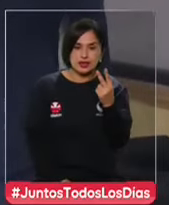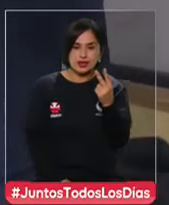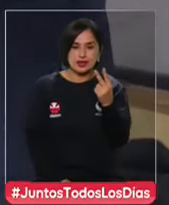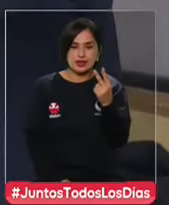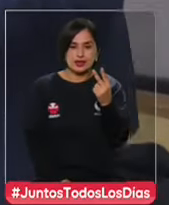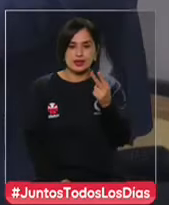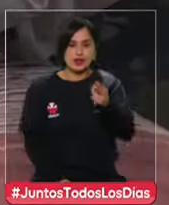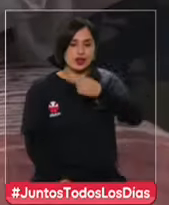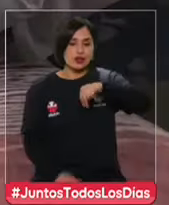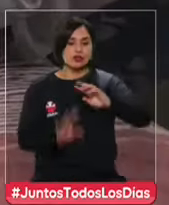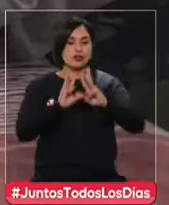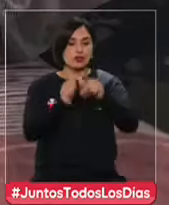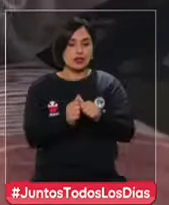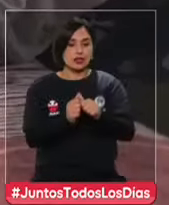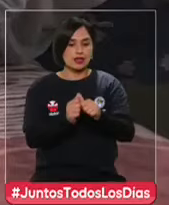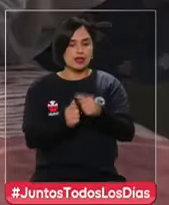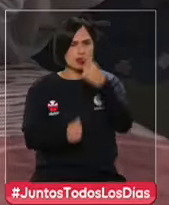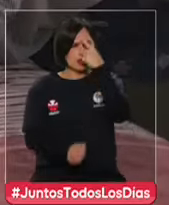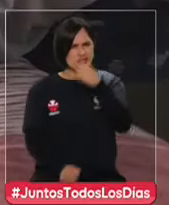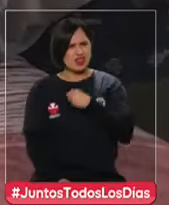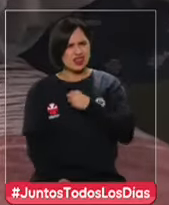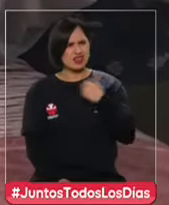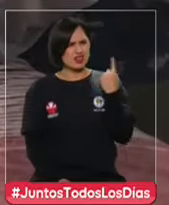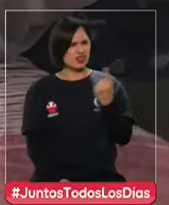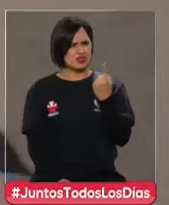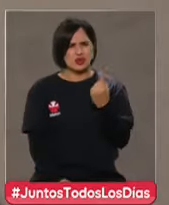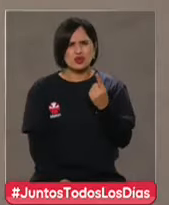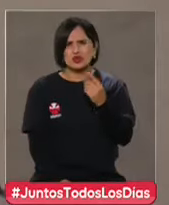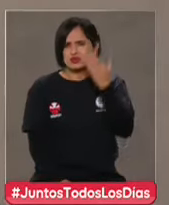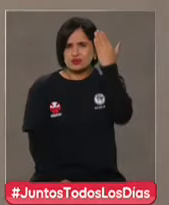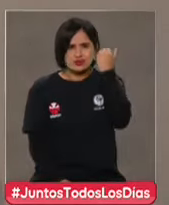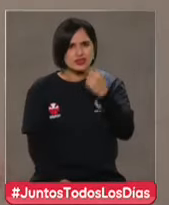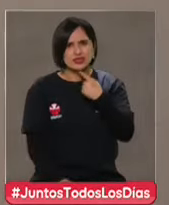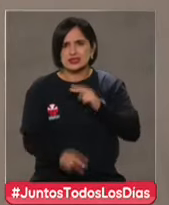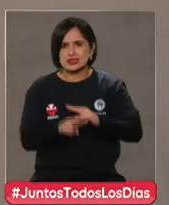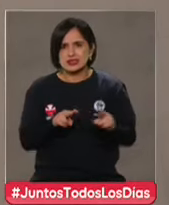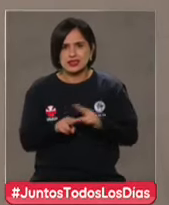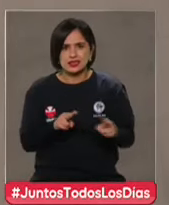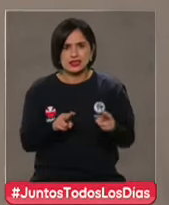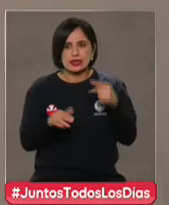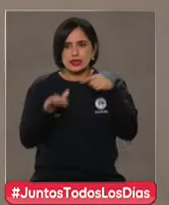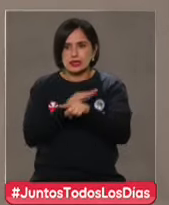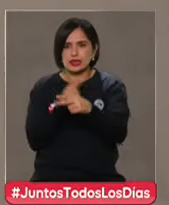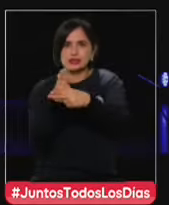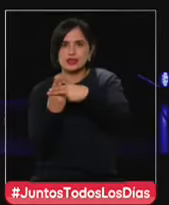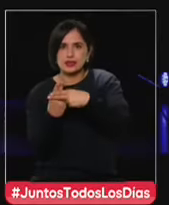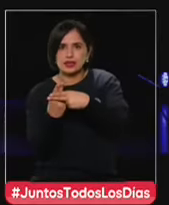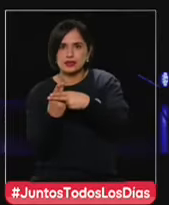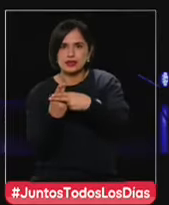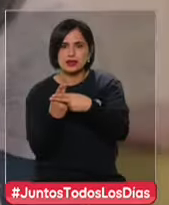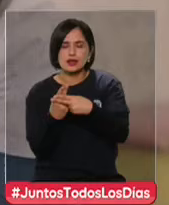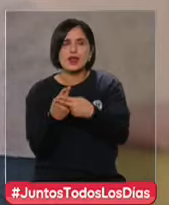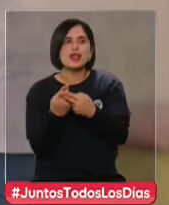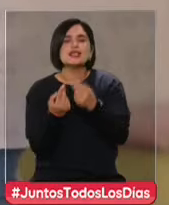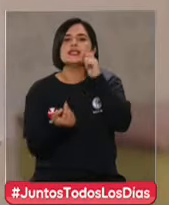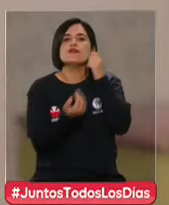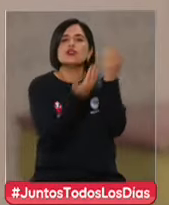Para nosotros como familia, era triste sentirte solo porque no sabías qué hacer. Ingresar a Teletón fue una voz de